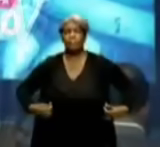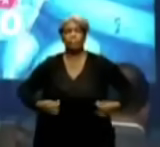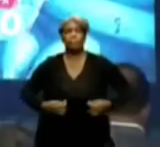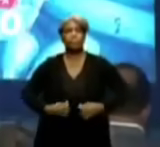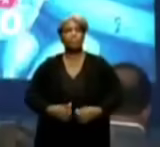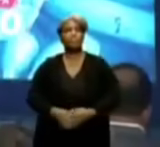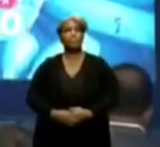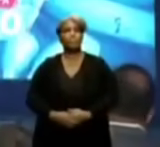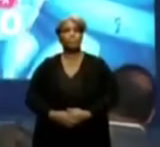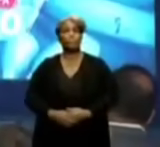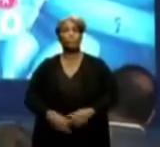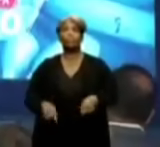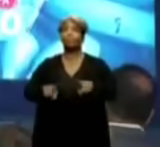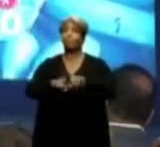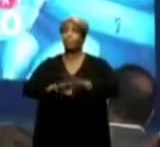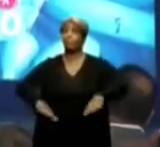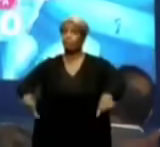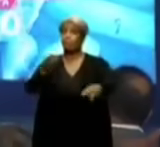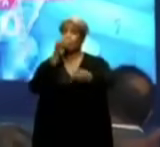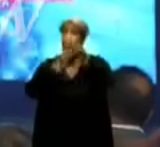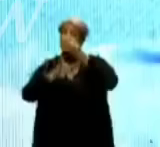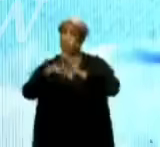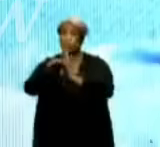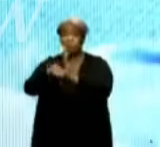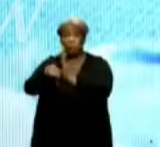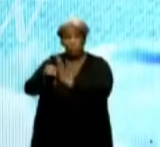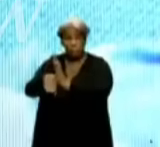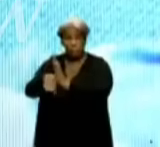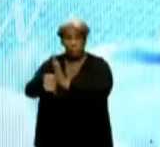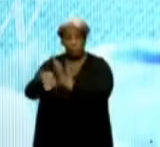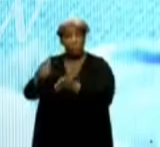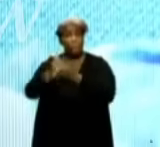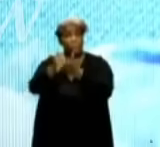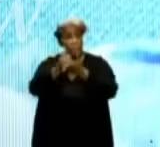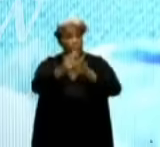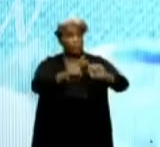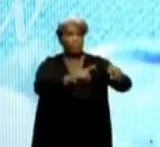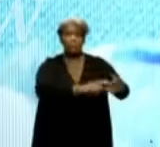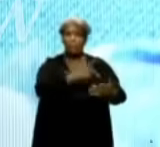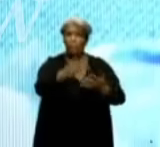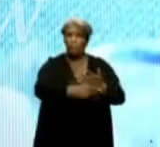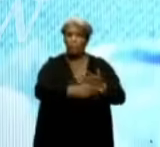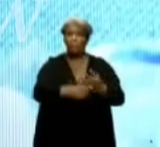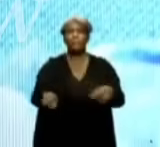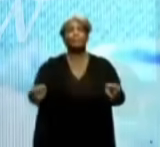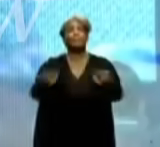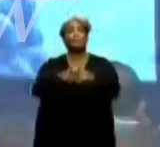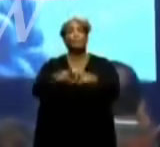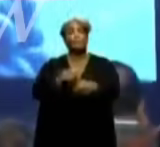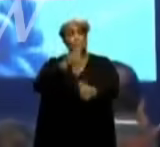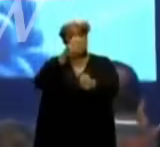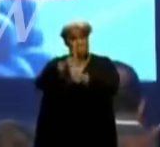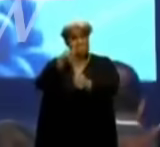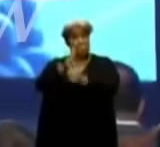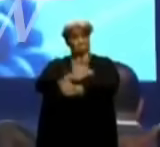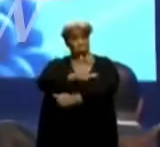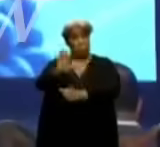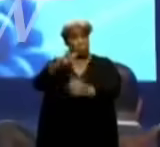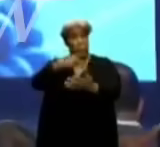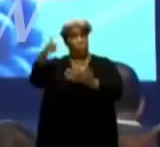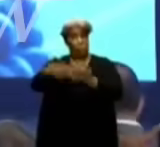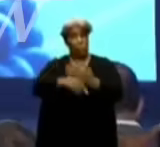Y los comedores económicos, que además de ayudar también en otros proyectos, también tienen su propio programa de